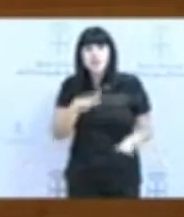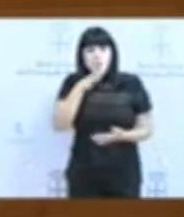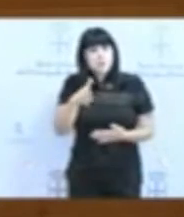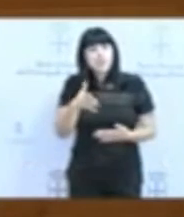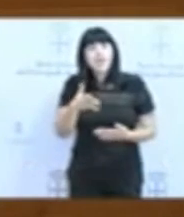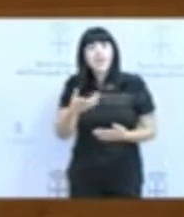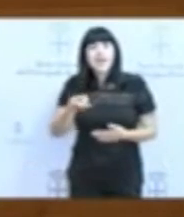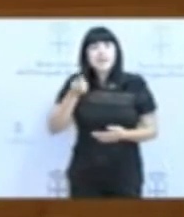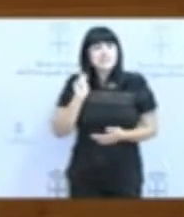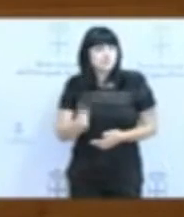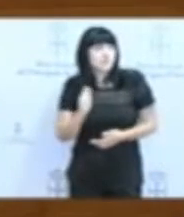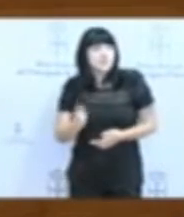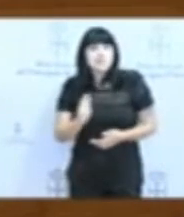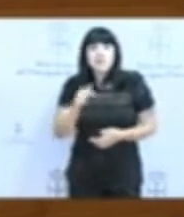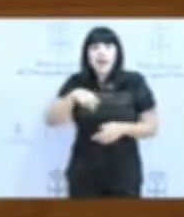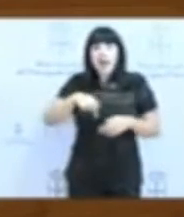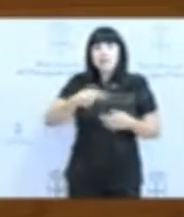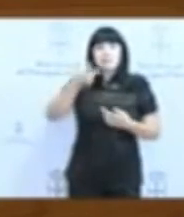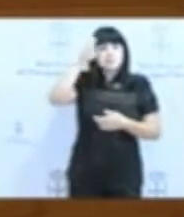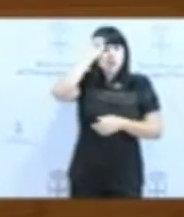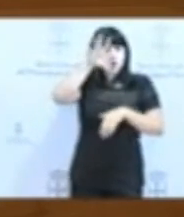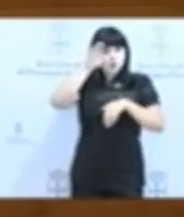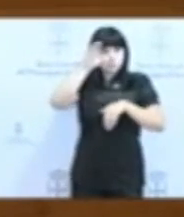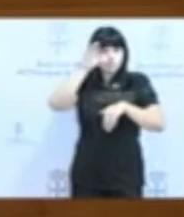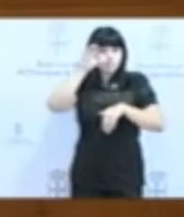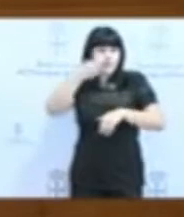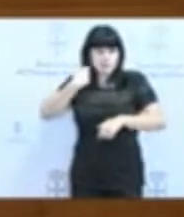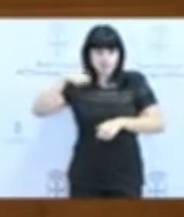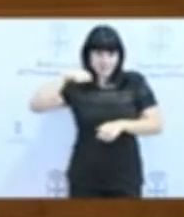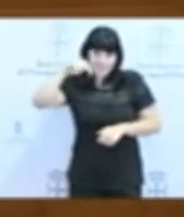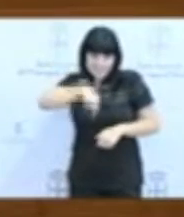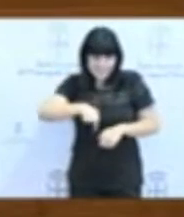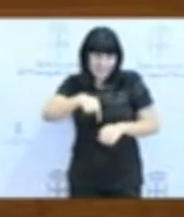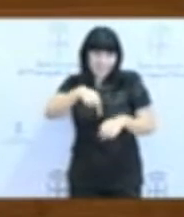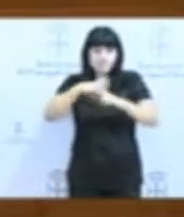encierren los mineros aquí, es que tenemos un presidente que se encierra en presidencia y se aísla de